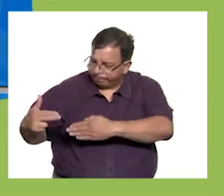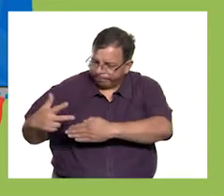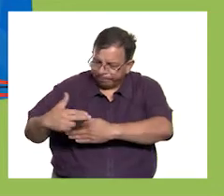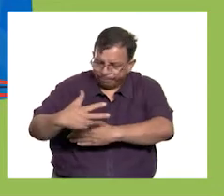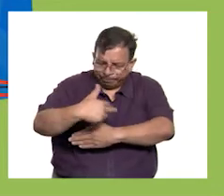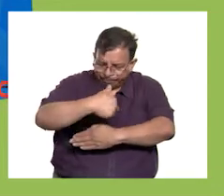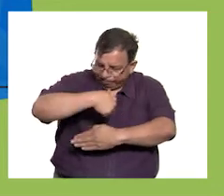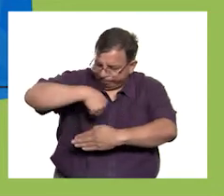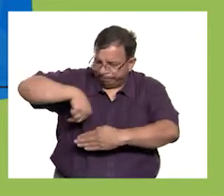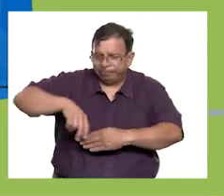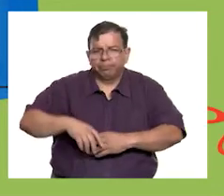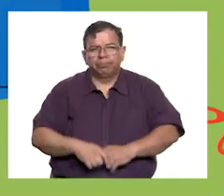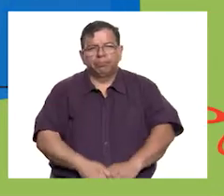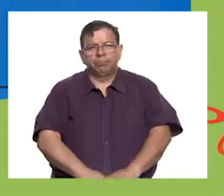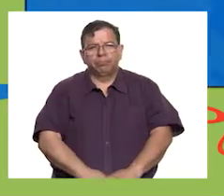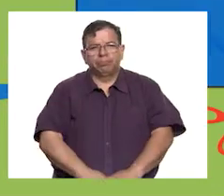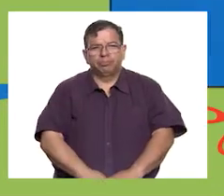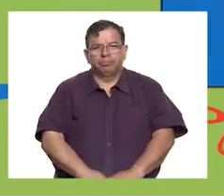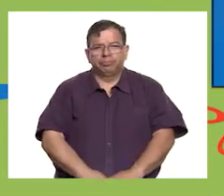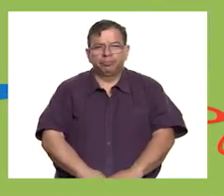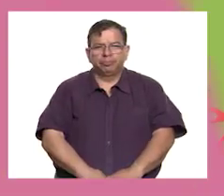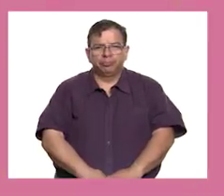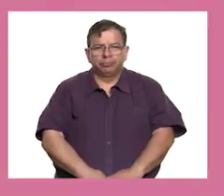las líneas marcadas.